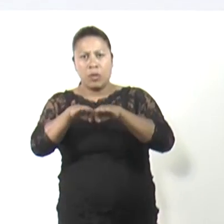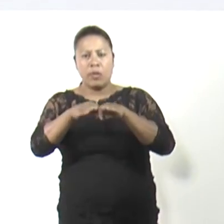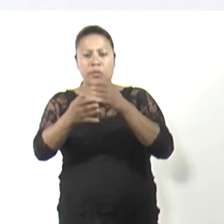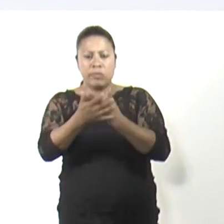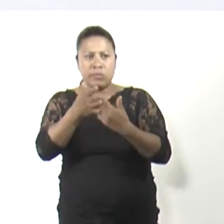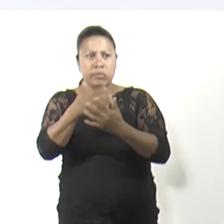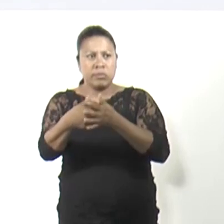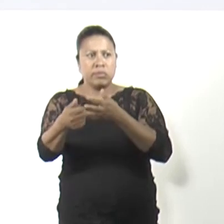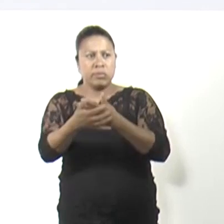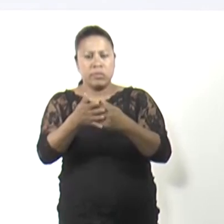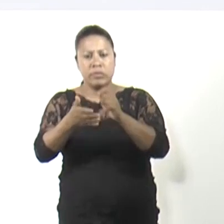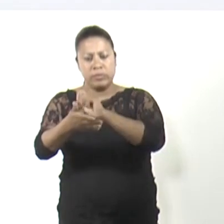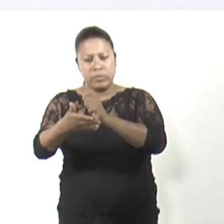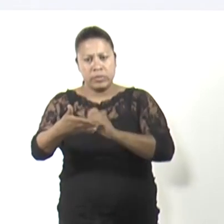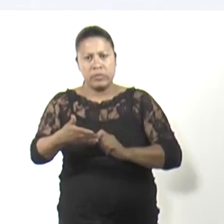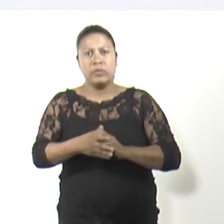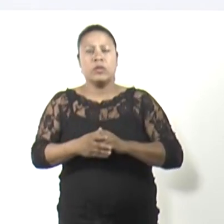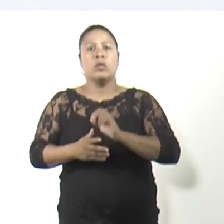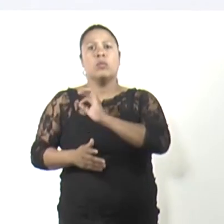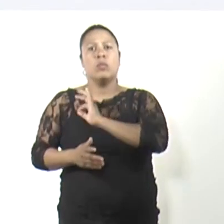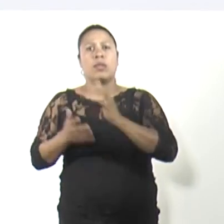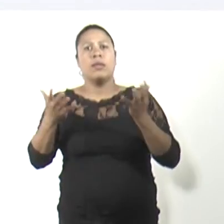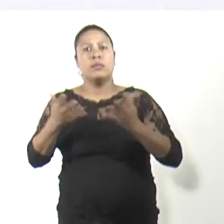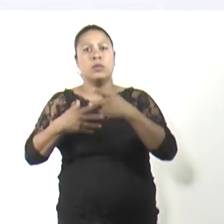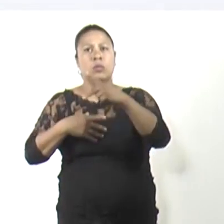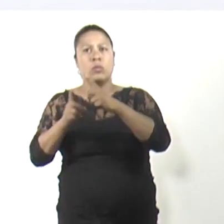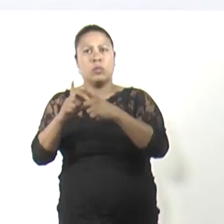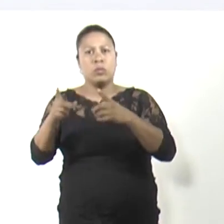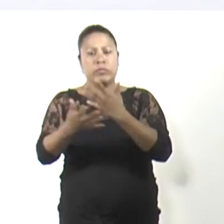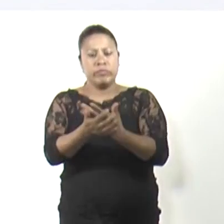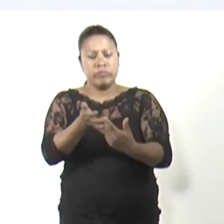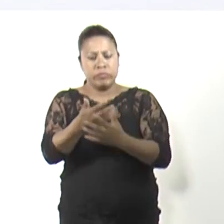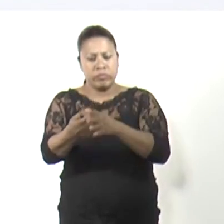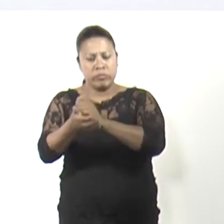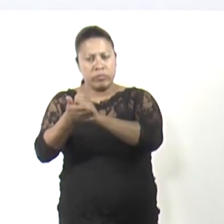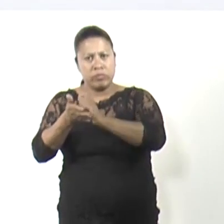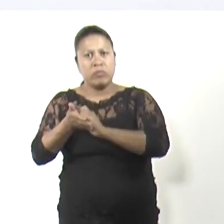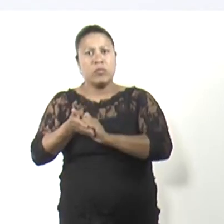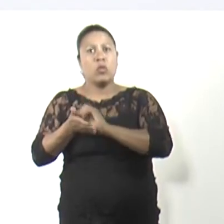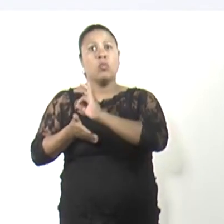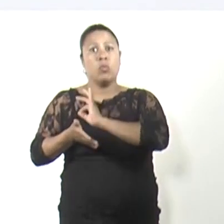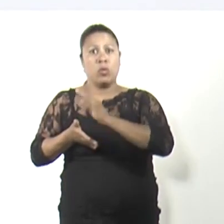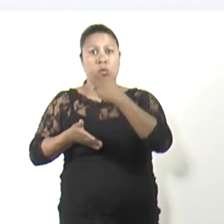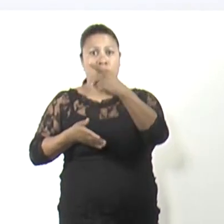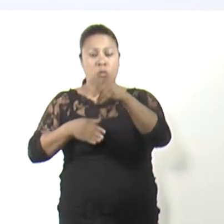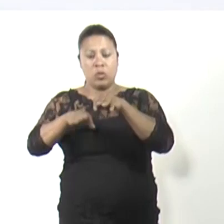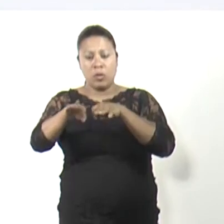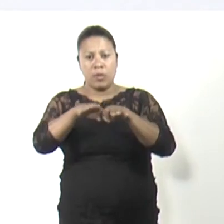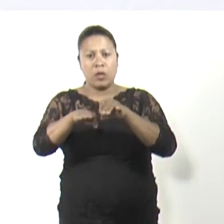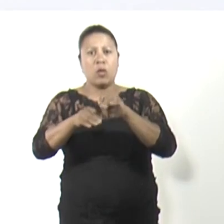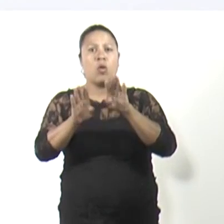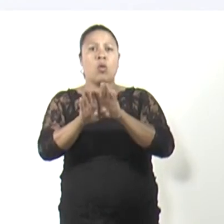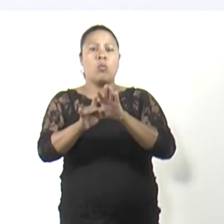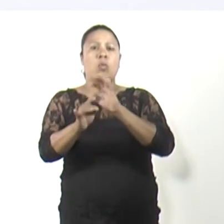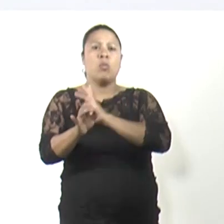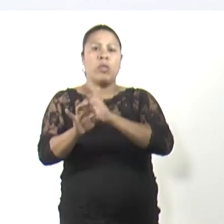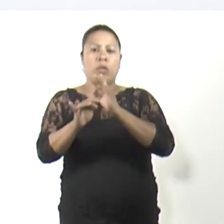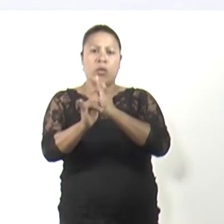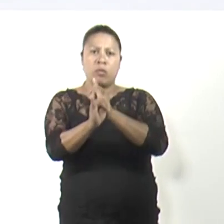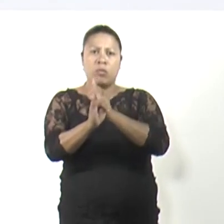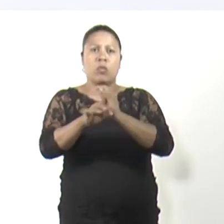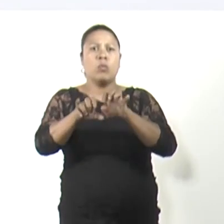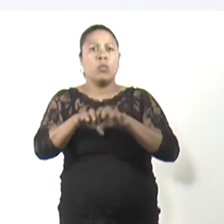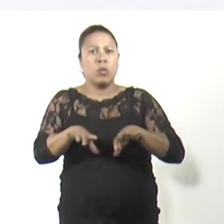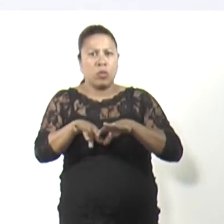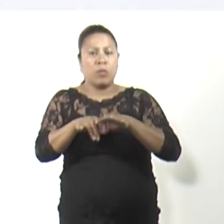que irás desarrollando, o bien también trabajos de manera digital. Es muy